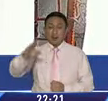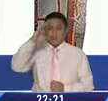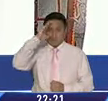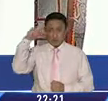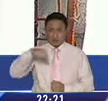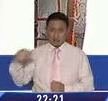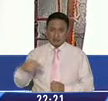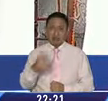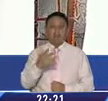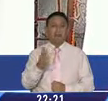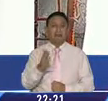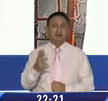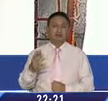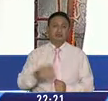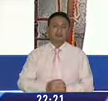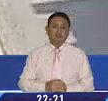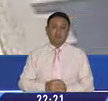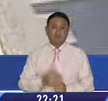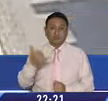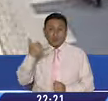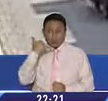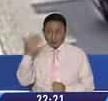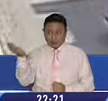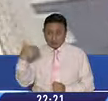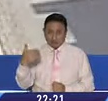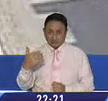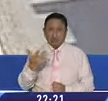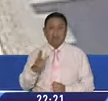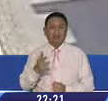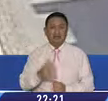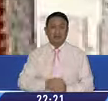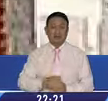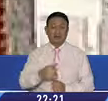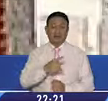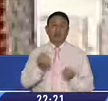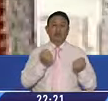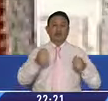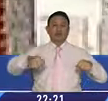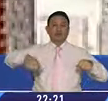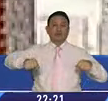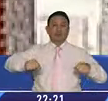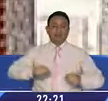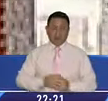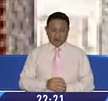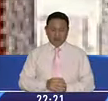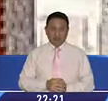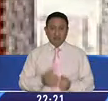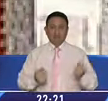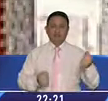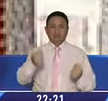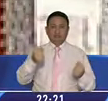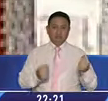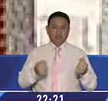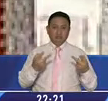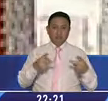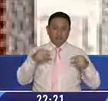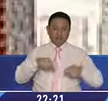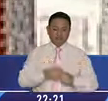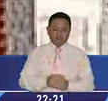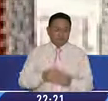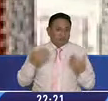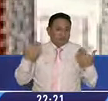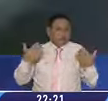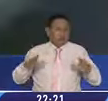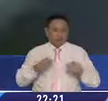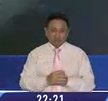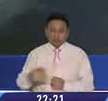a los uniformados no llegan, señalan. Piden más control a las motos con dos ocupantes y a los vehículos, pues en cualquier